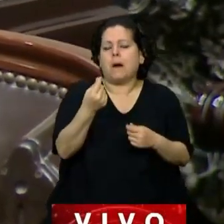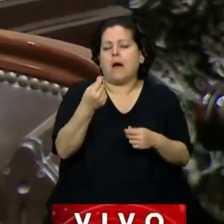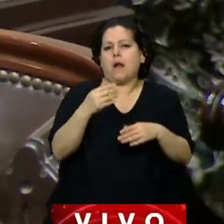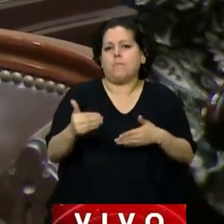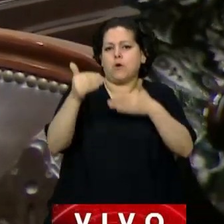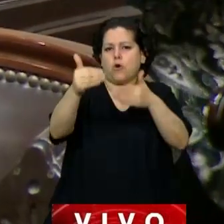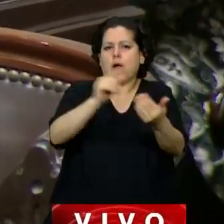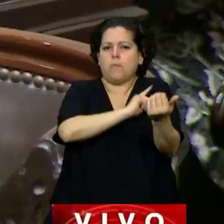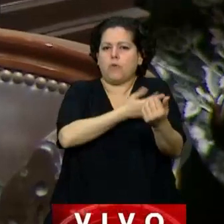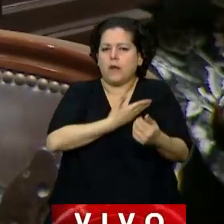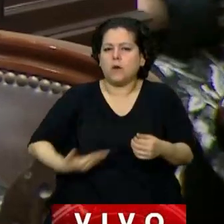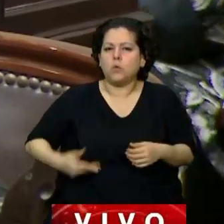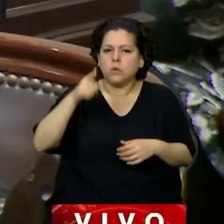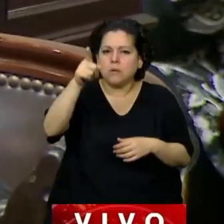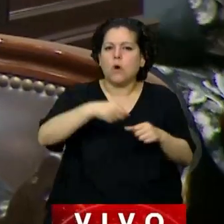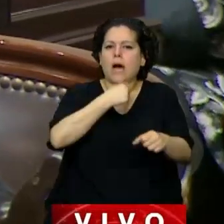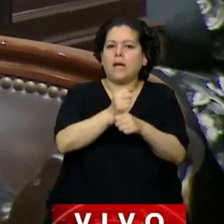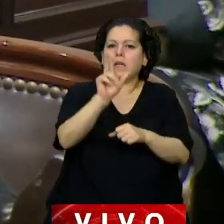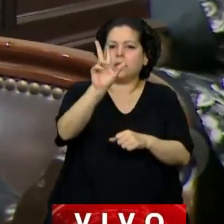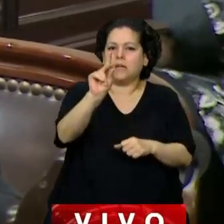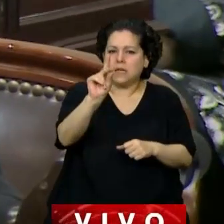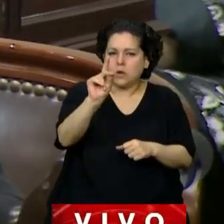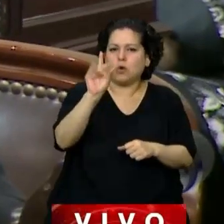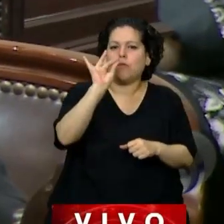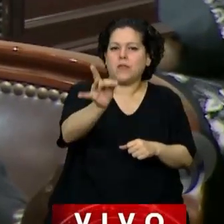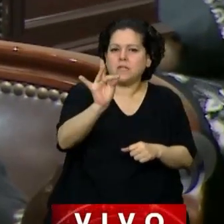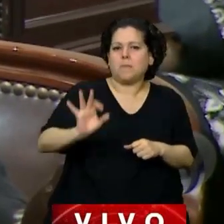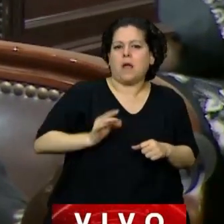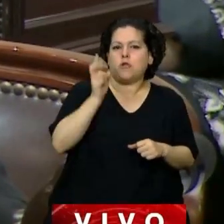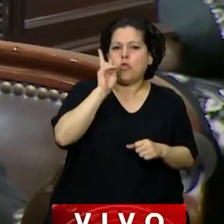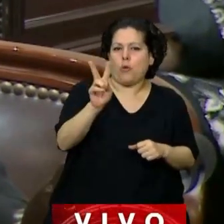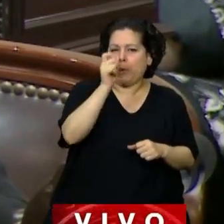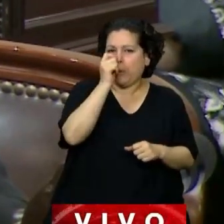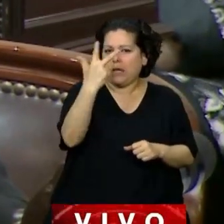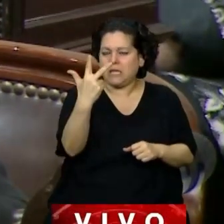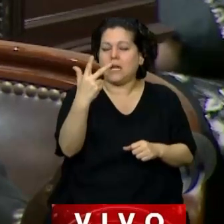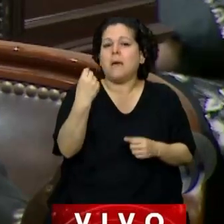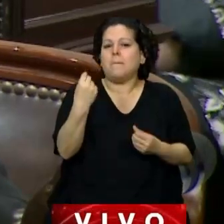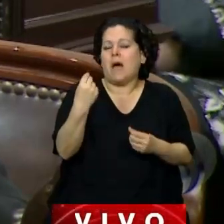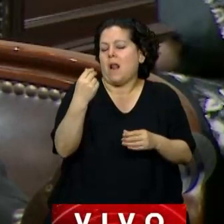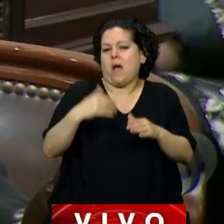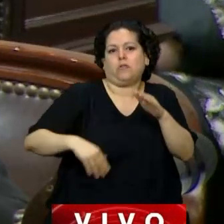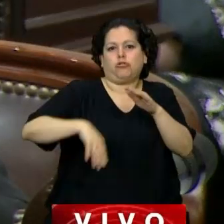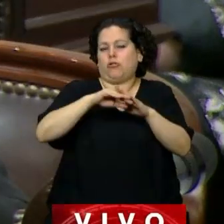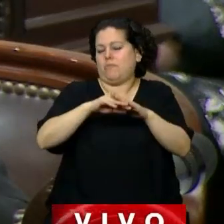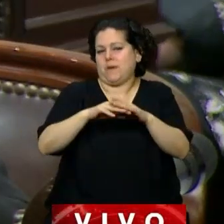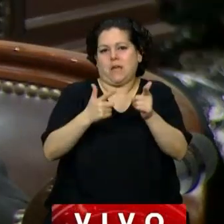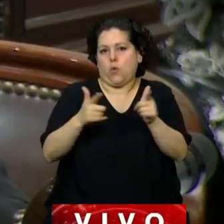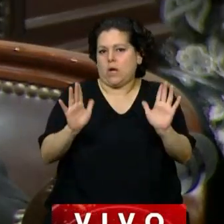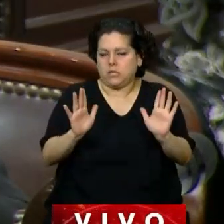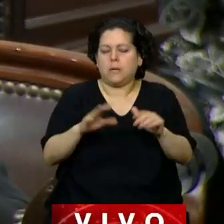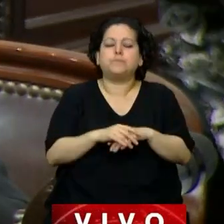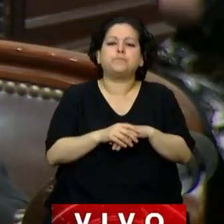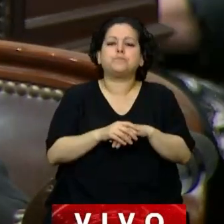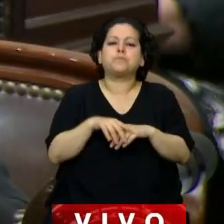Nacional hasta el 31 de diciembre de 2023, sin fijar topes a las mismas, lo que implica